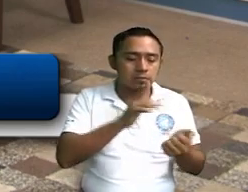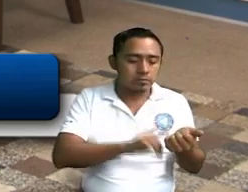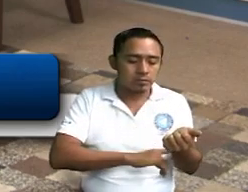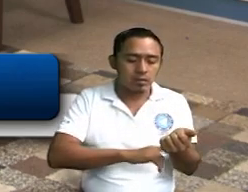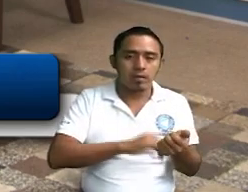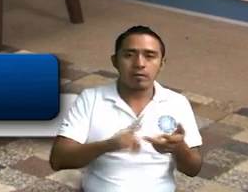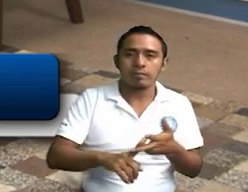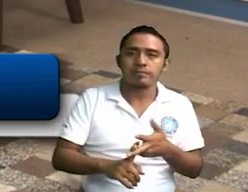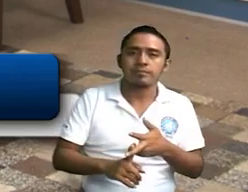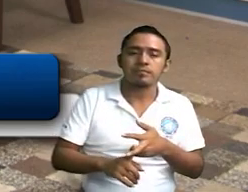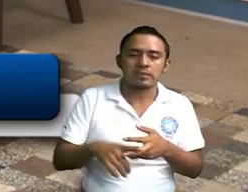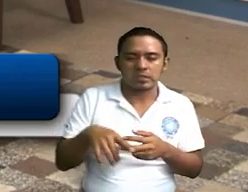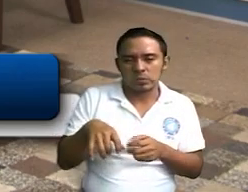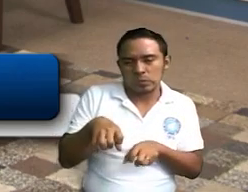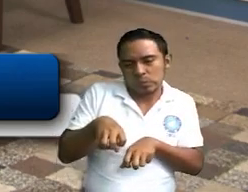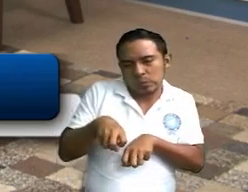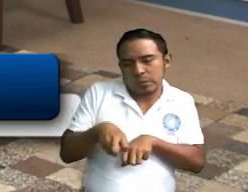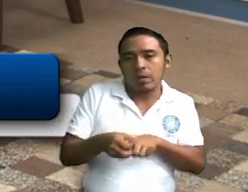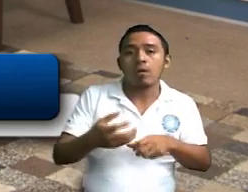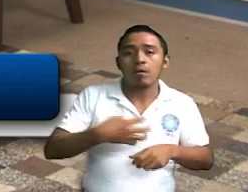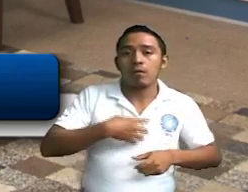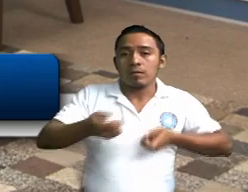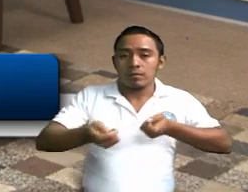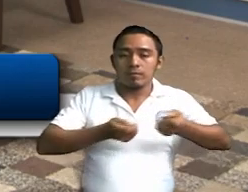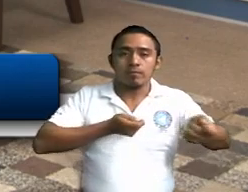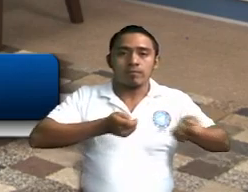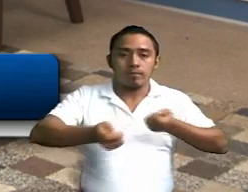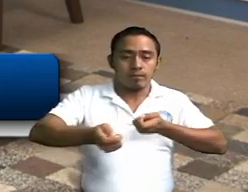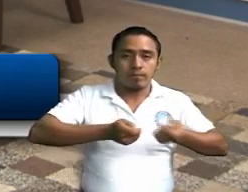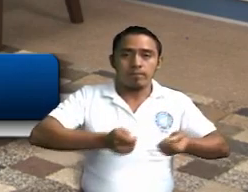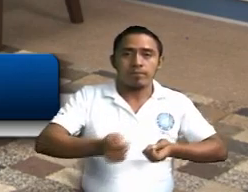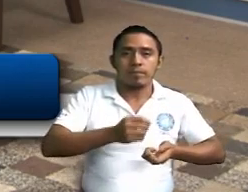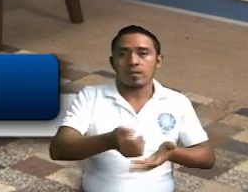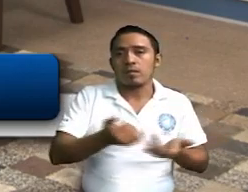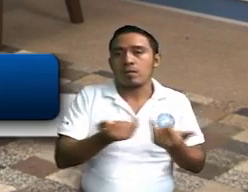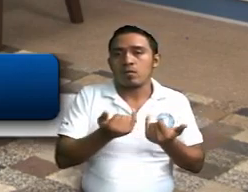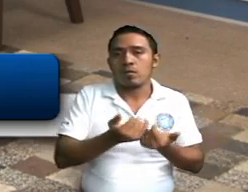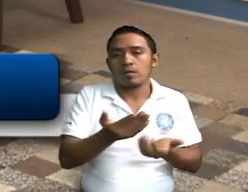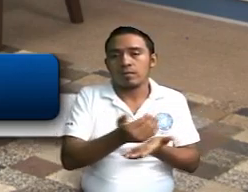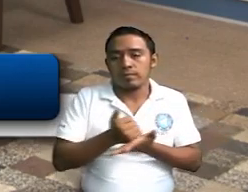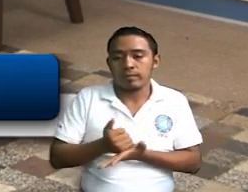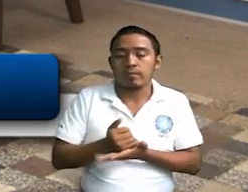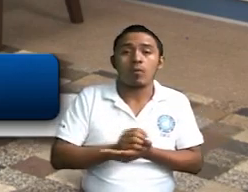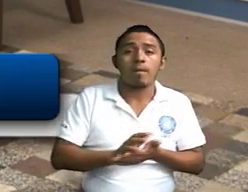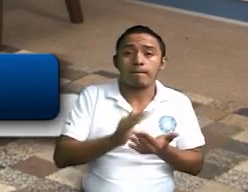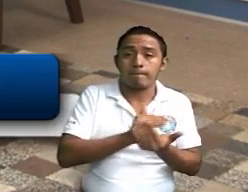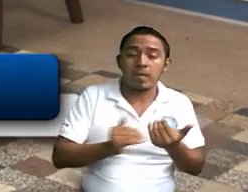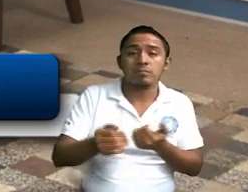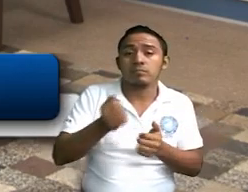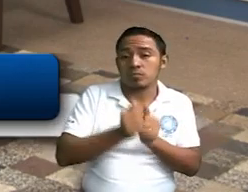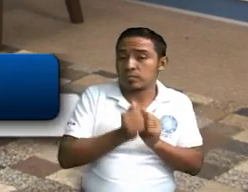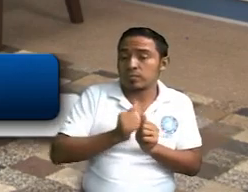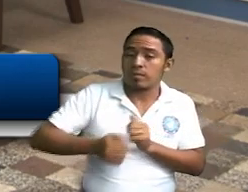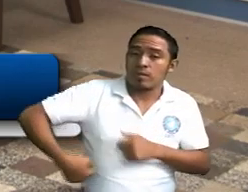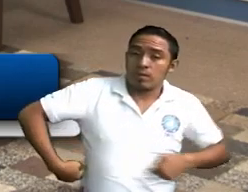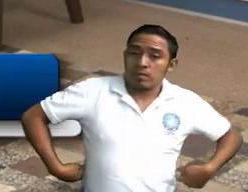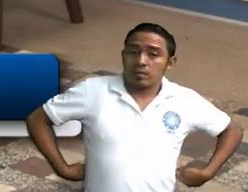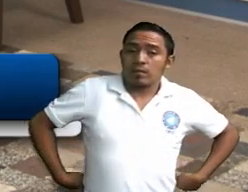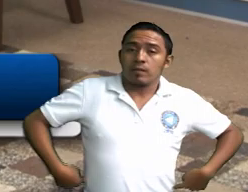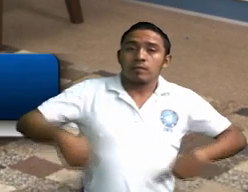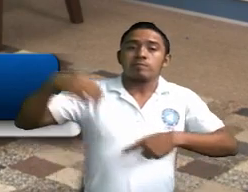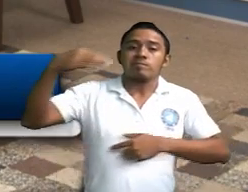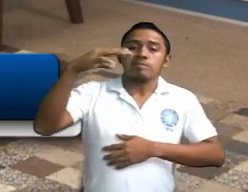problema reumatológico, el control de sus problemas de base va a ayudar también a evitar un desgaste o una lesión más